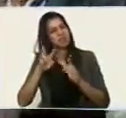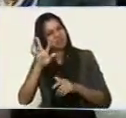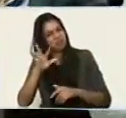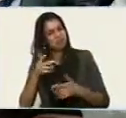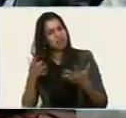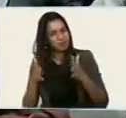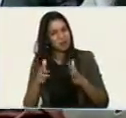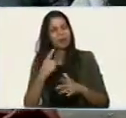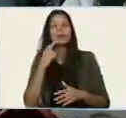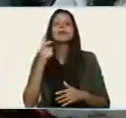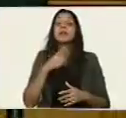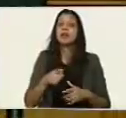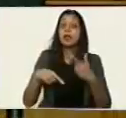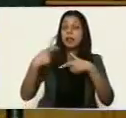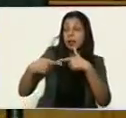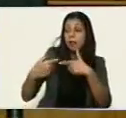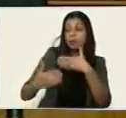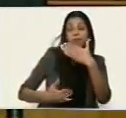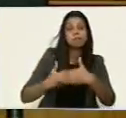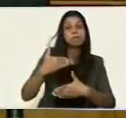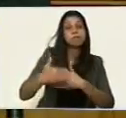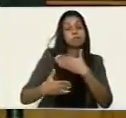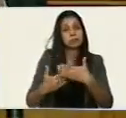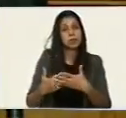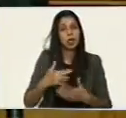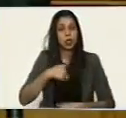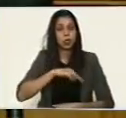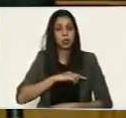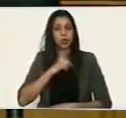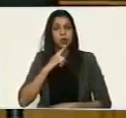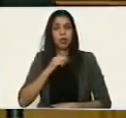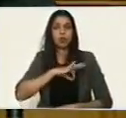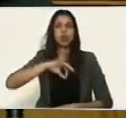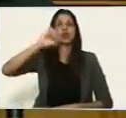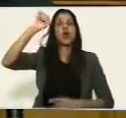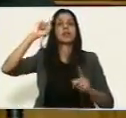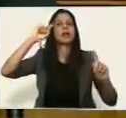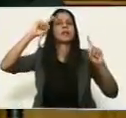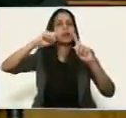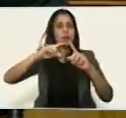Y todo lo que se vino construyendo en función de nuestro socialismo.